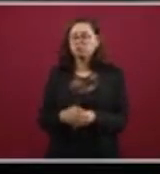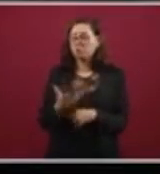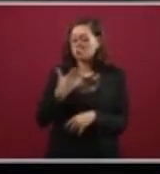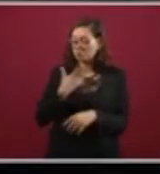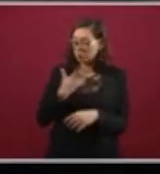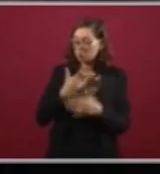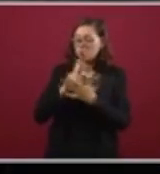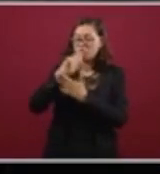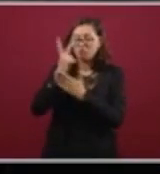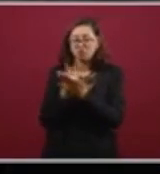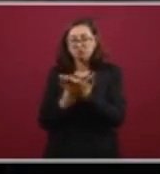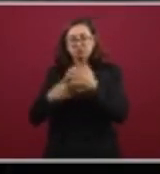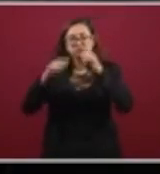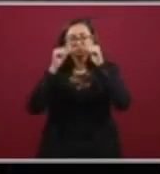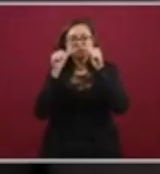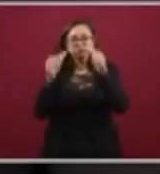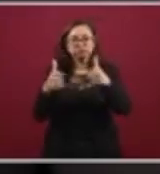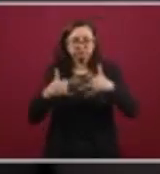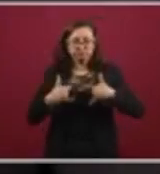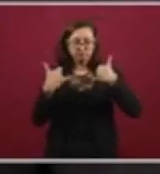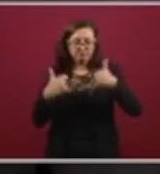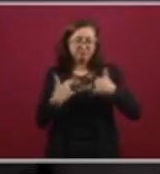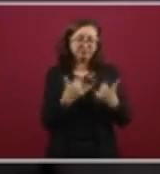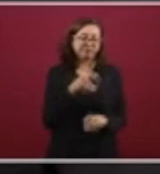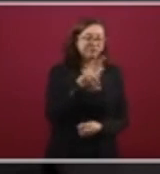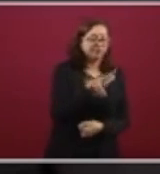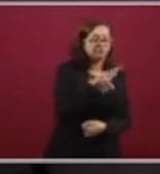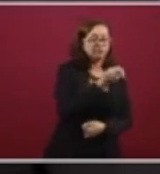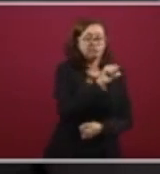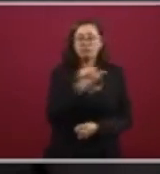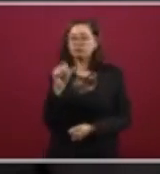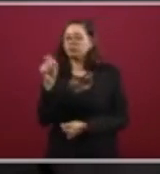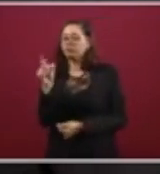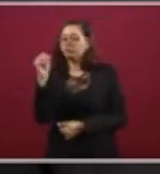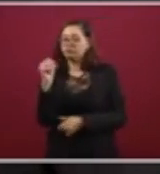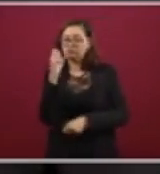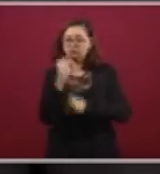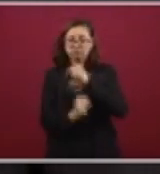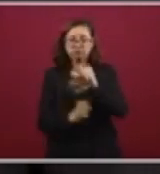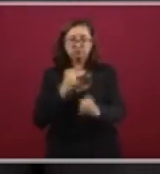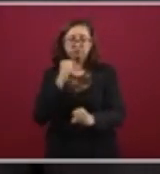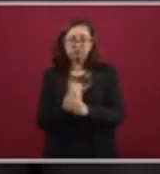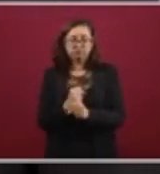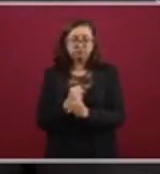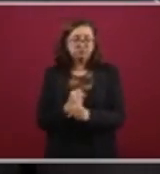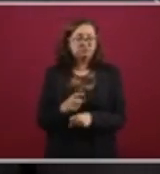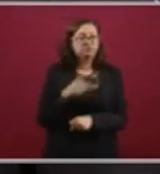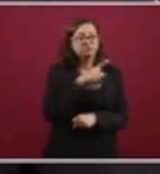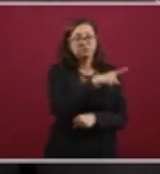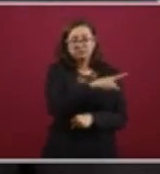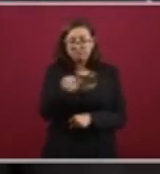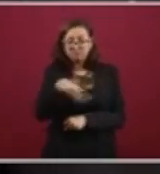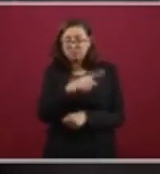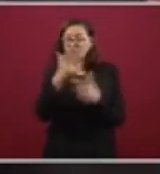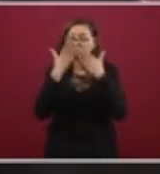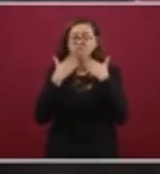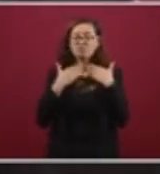Todos los jóvenes de 18 a 29 años que no tengan